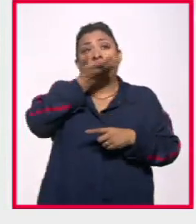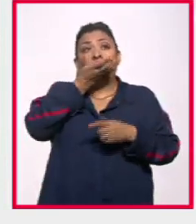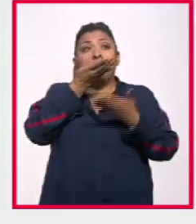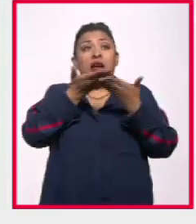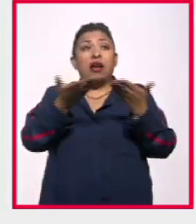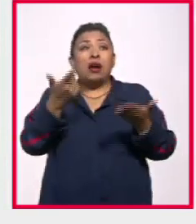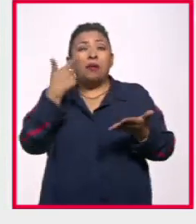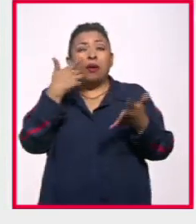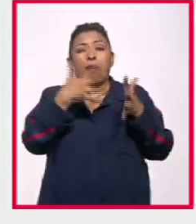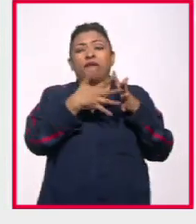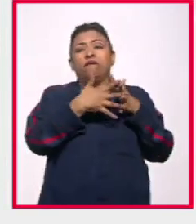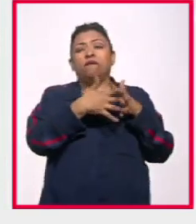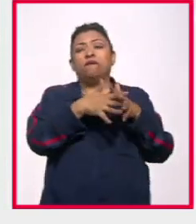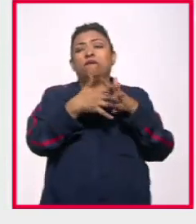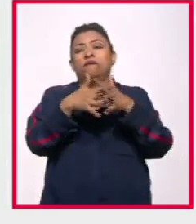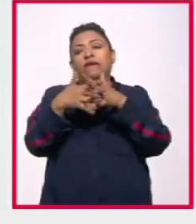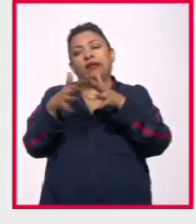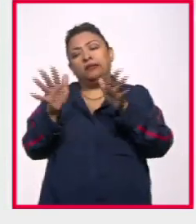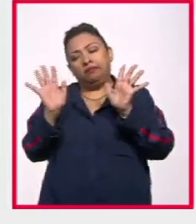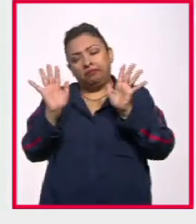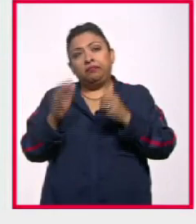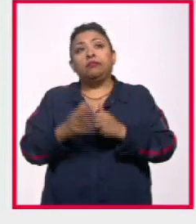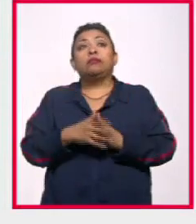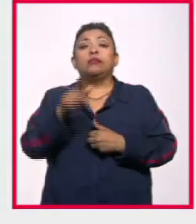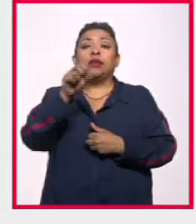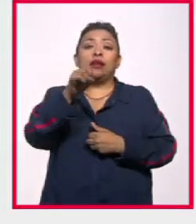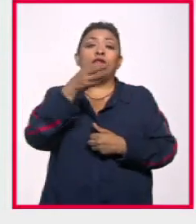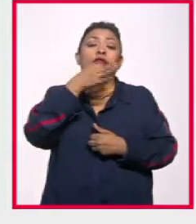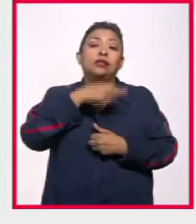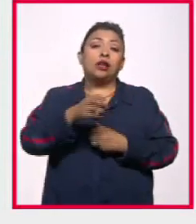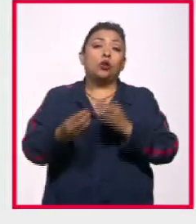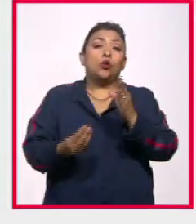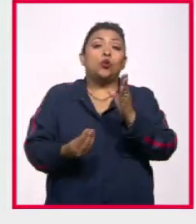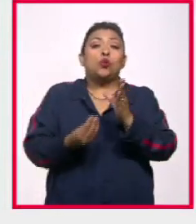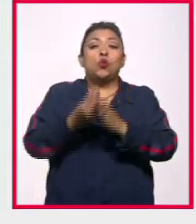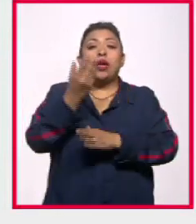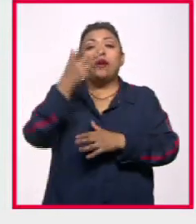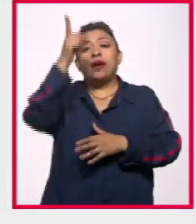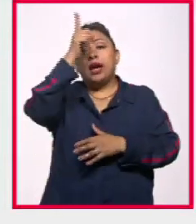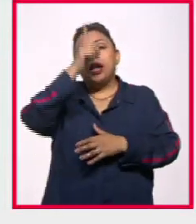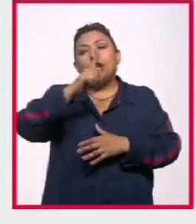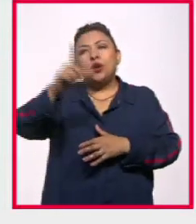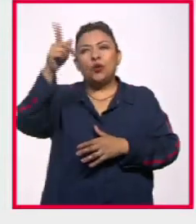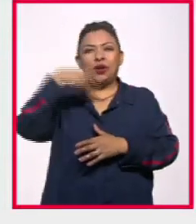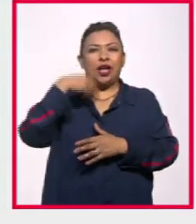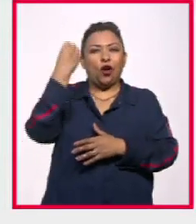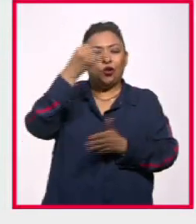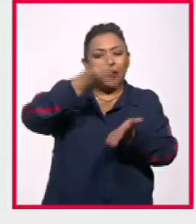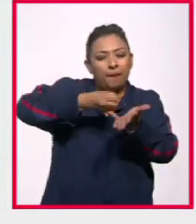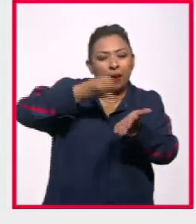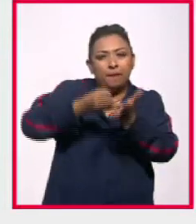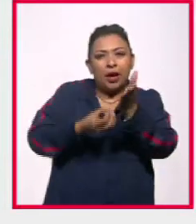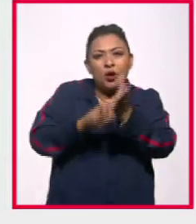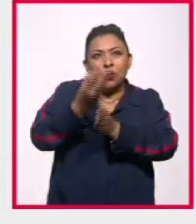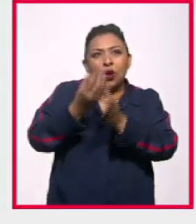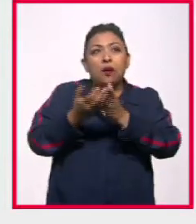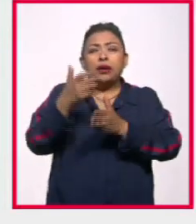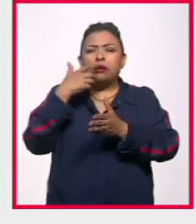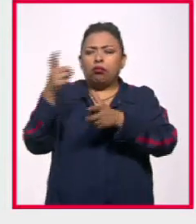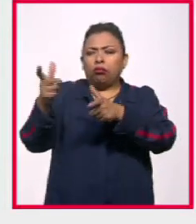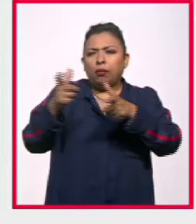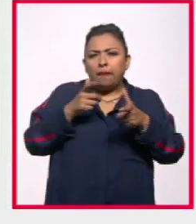decimos, celebrando bueno, las cosechas. Es una mezcla, ¿verdad? Ajá. Pero bueno. Celebrando las nuevas cosechas y las lunas nuevas de octubre, en fin. Y aquí estamos, si quieren enviarnos pan de